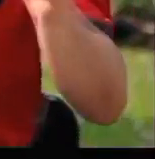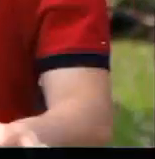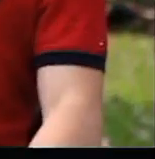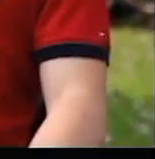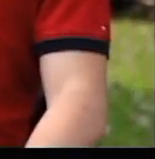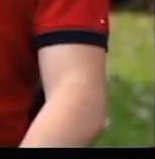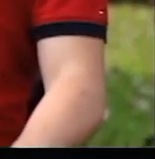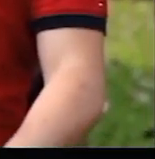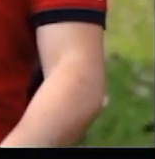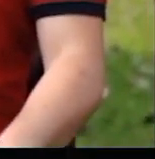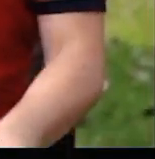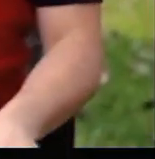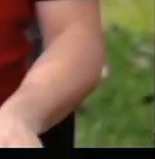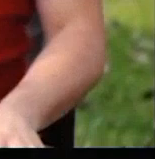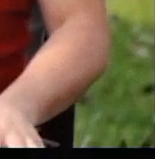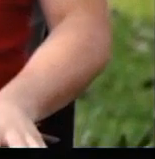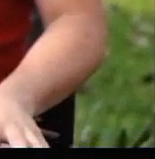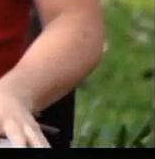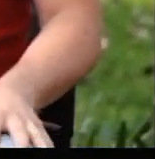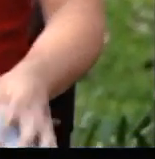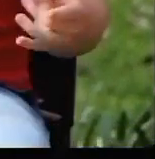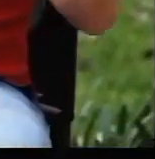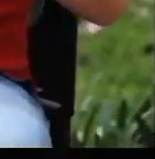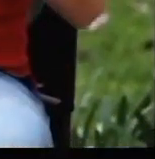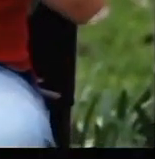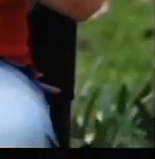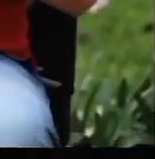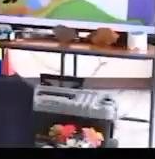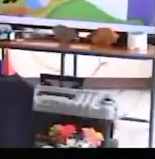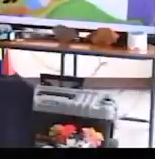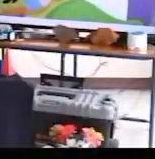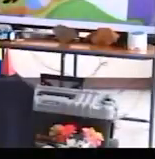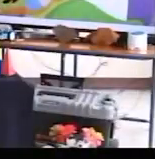este tiempo puedas aprender de forma divertida.